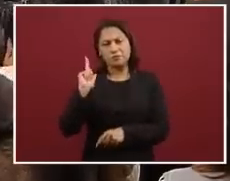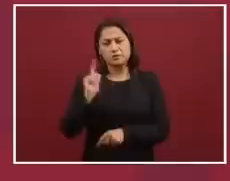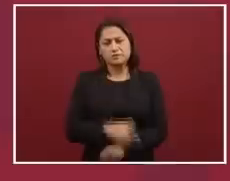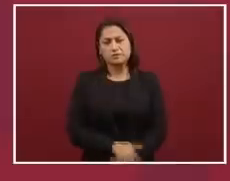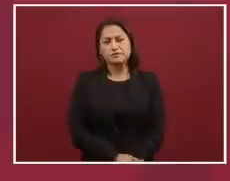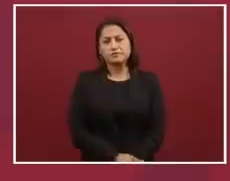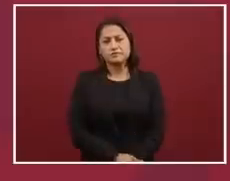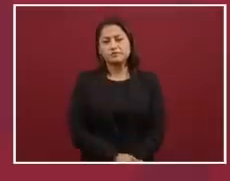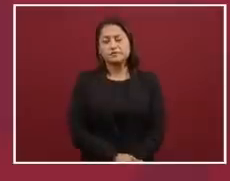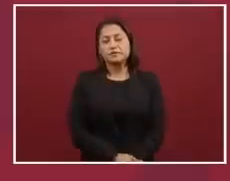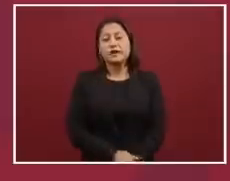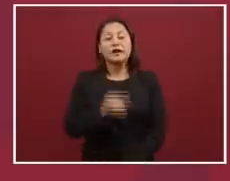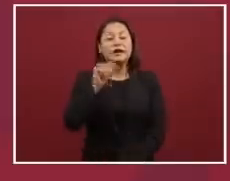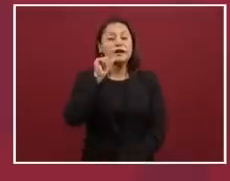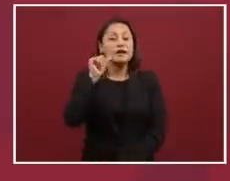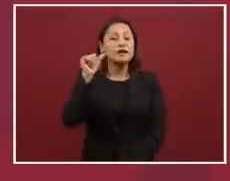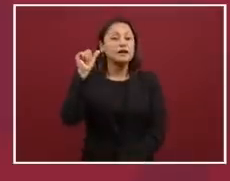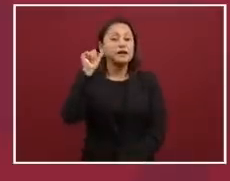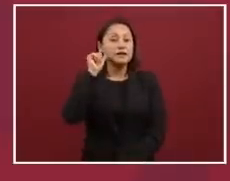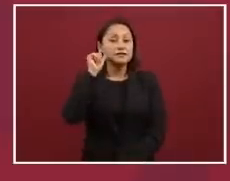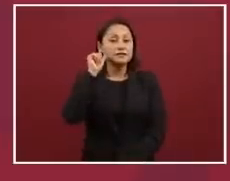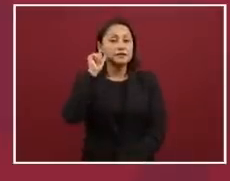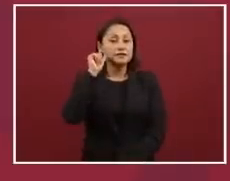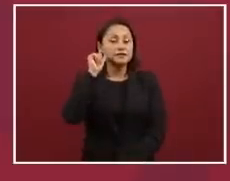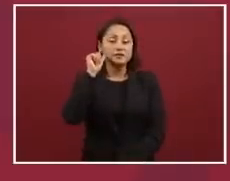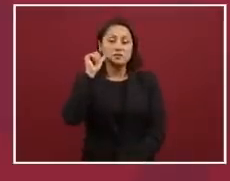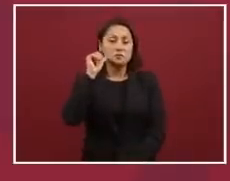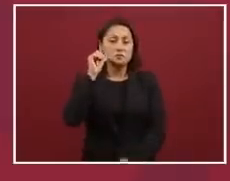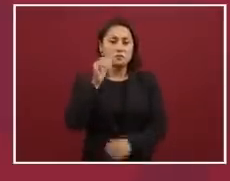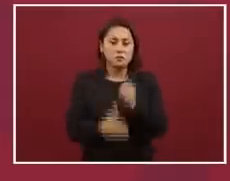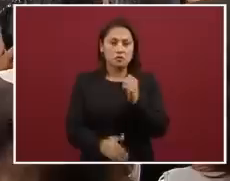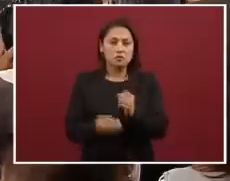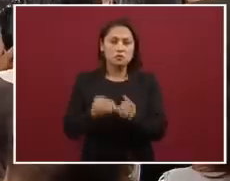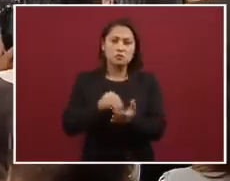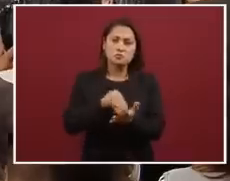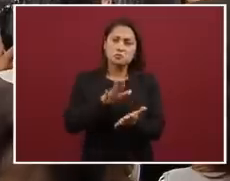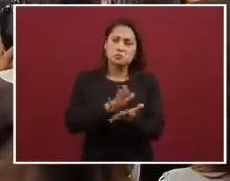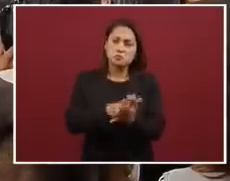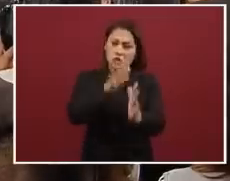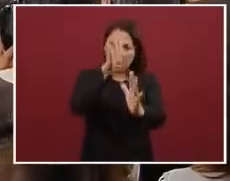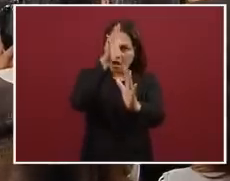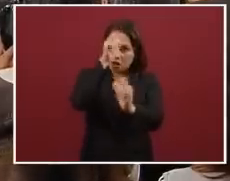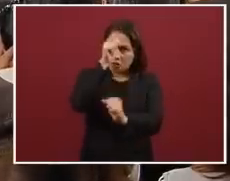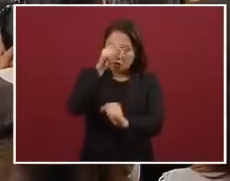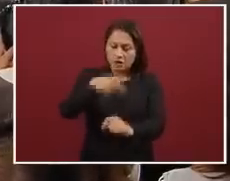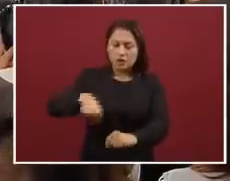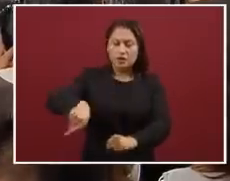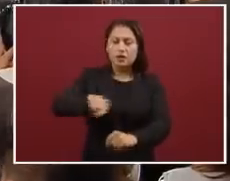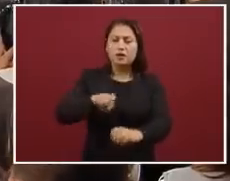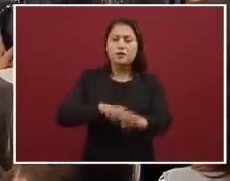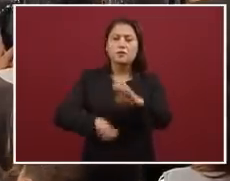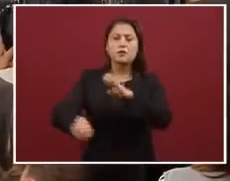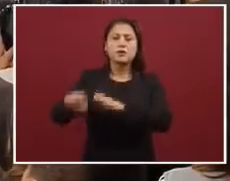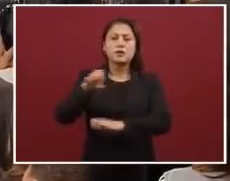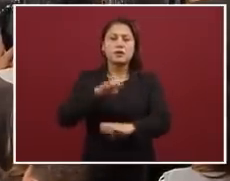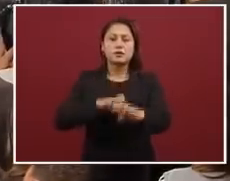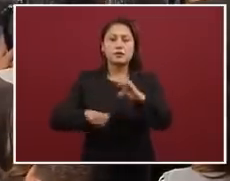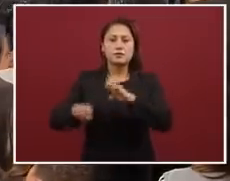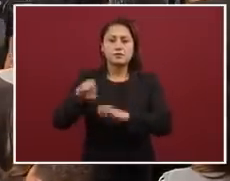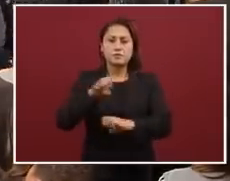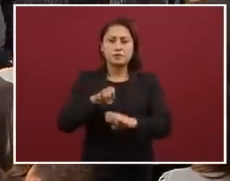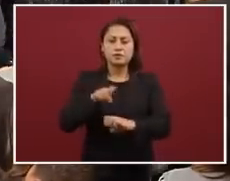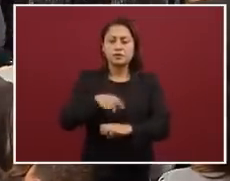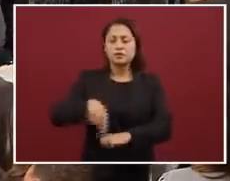La terminamos ayer con un acuerdo con empresarios, solo 60